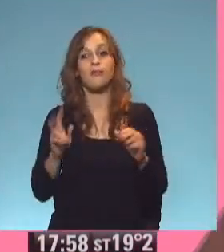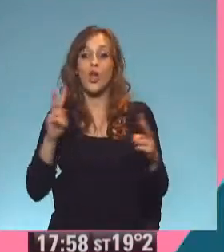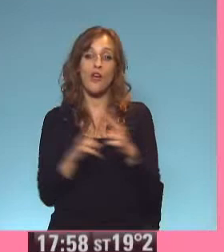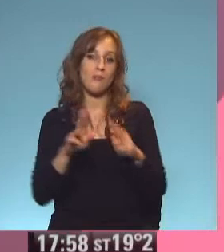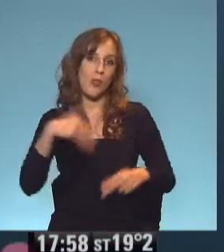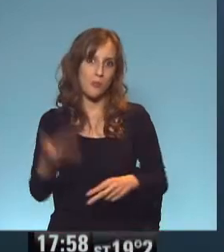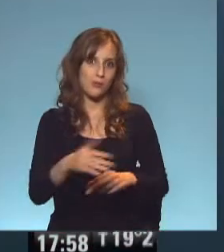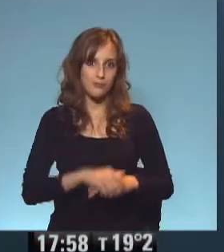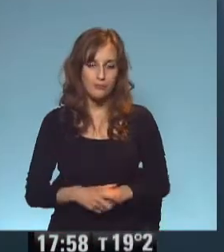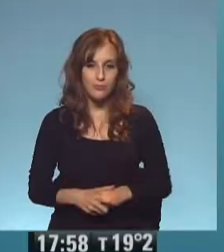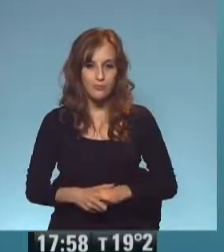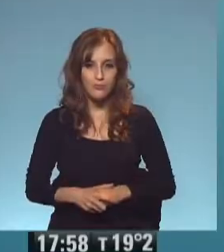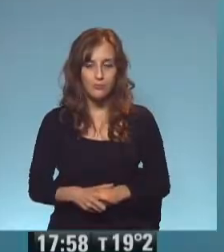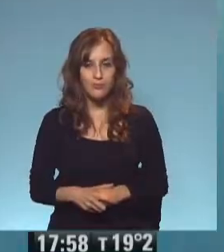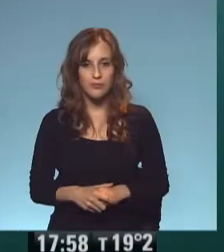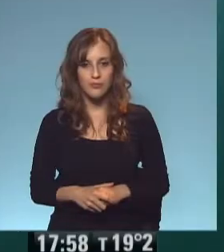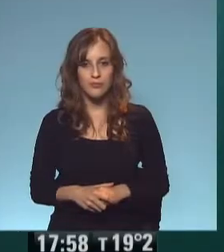rato.